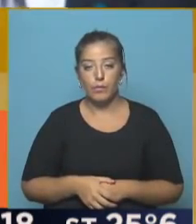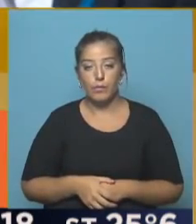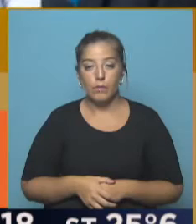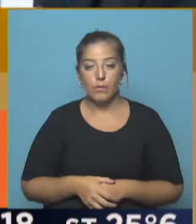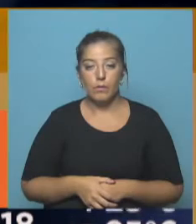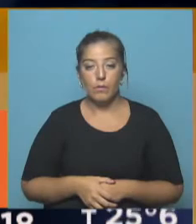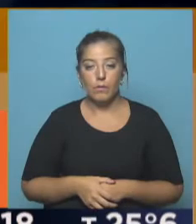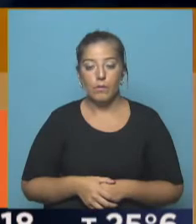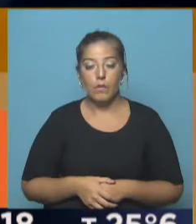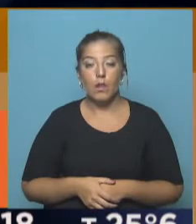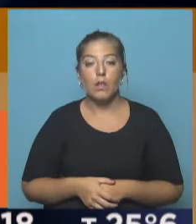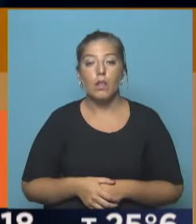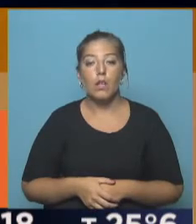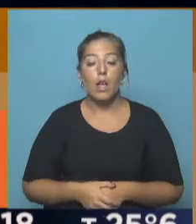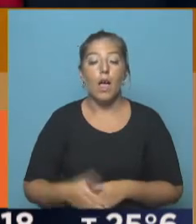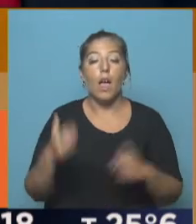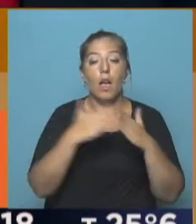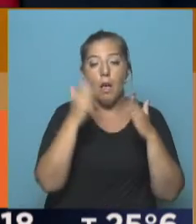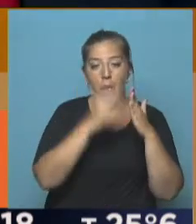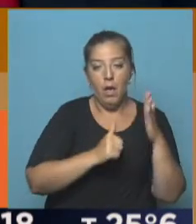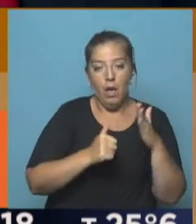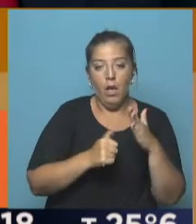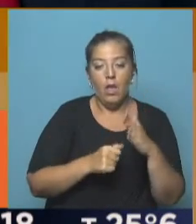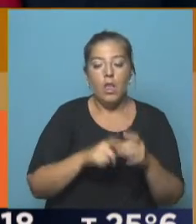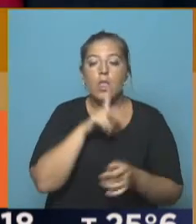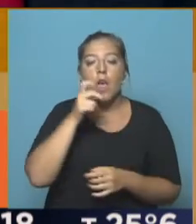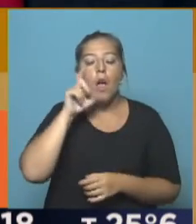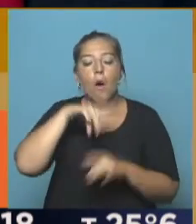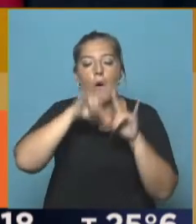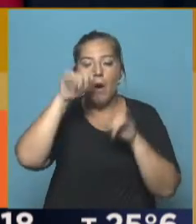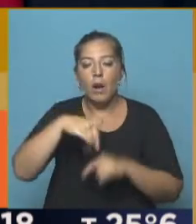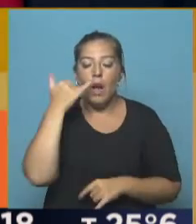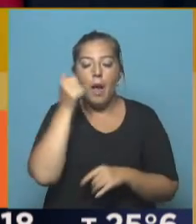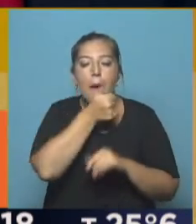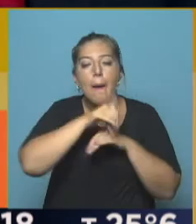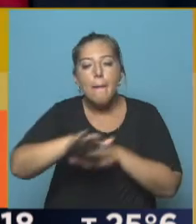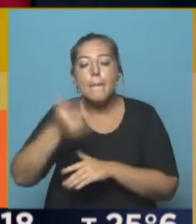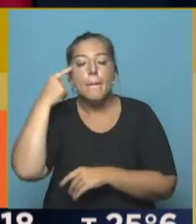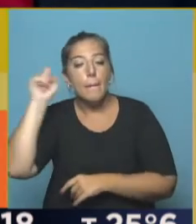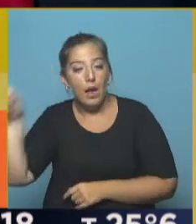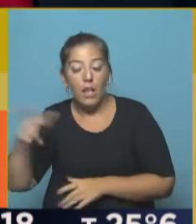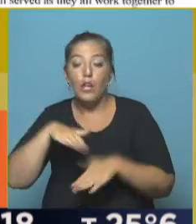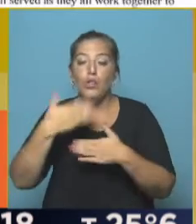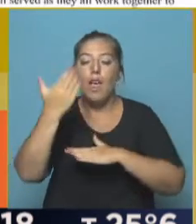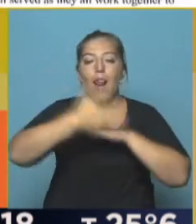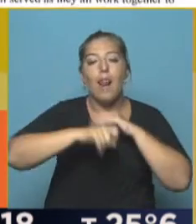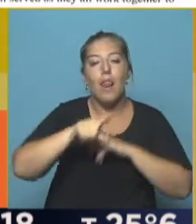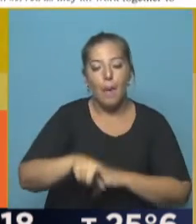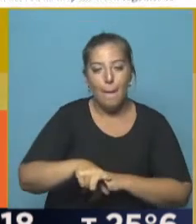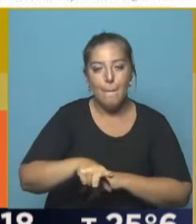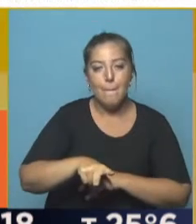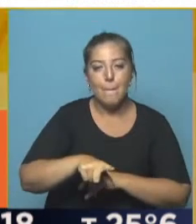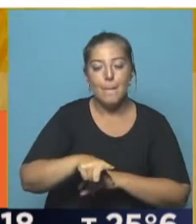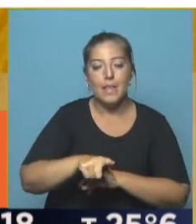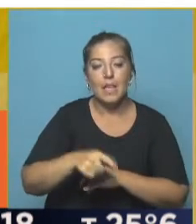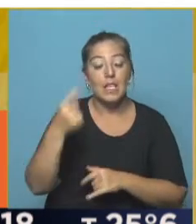es el involucramiento de la Casa Blanca en Taiwán y en el mar de China. Me parece que esa es la línea roja que los chinos no